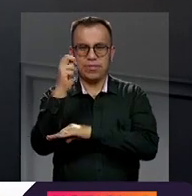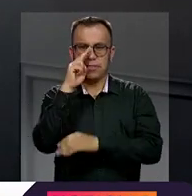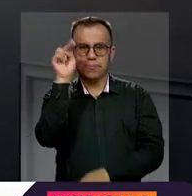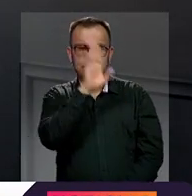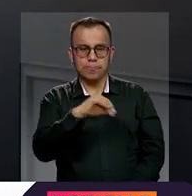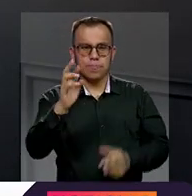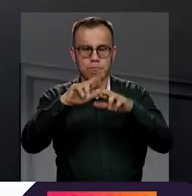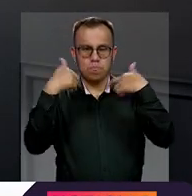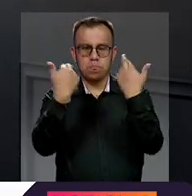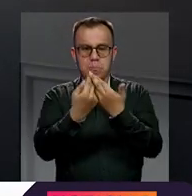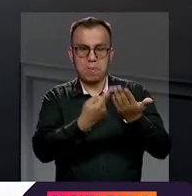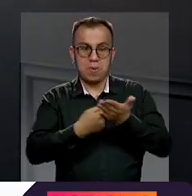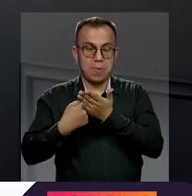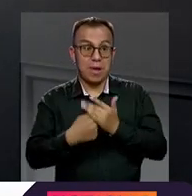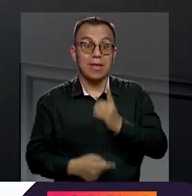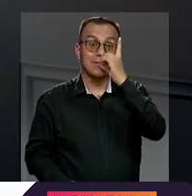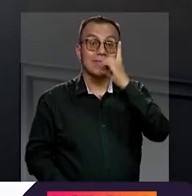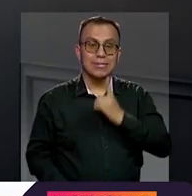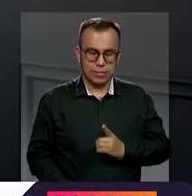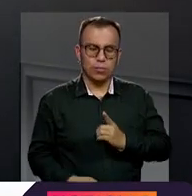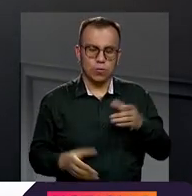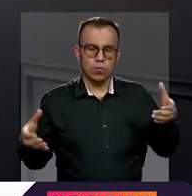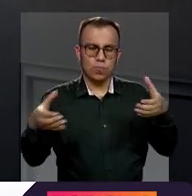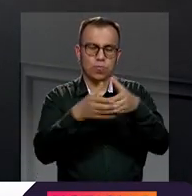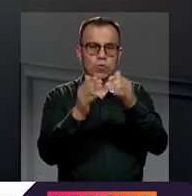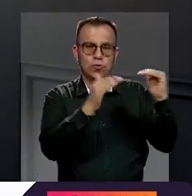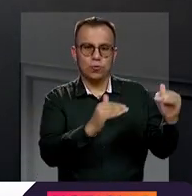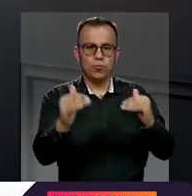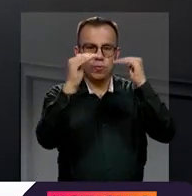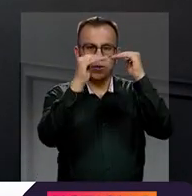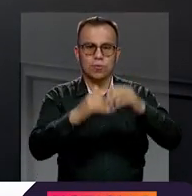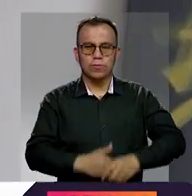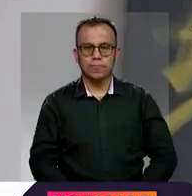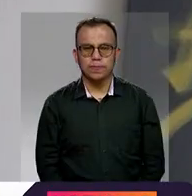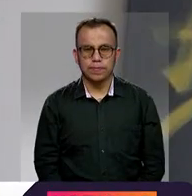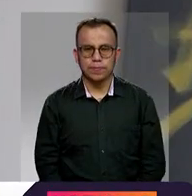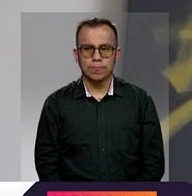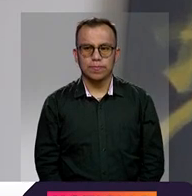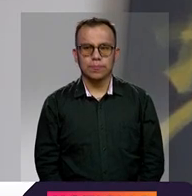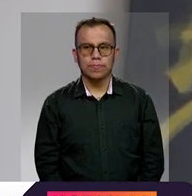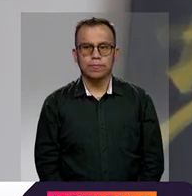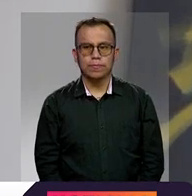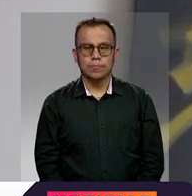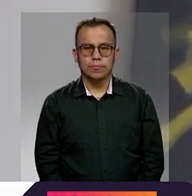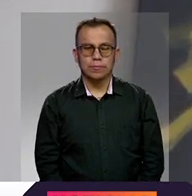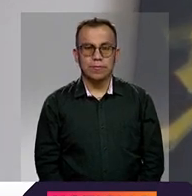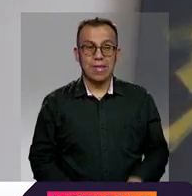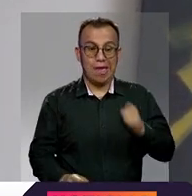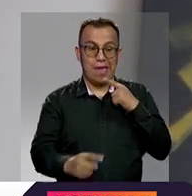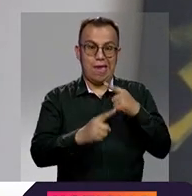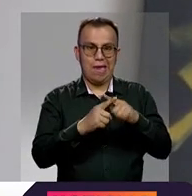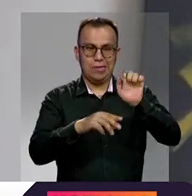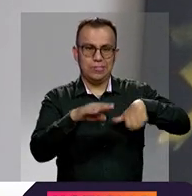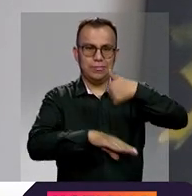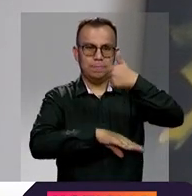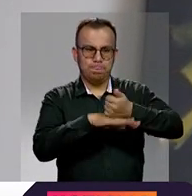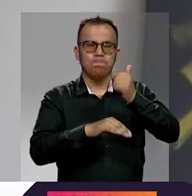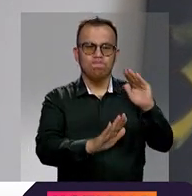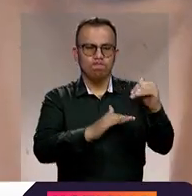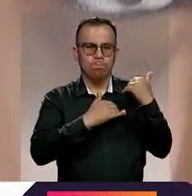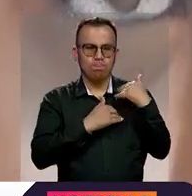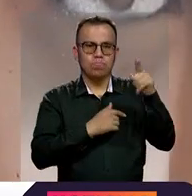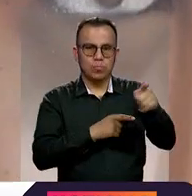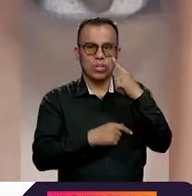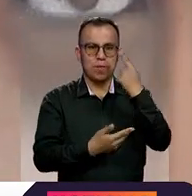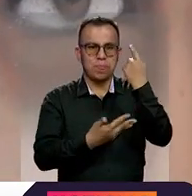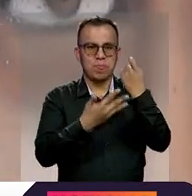se reunieron luego de la decisión tomada por el Tribunal Superior de Bogotá. A la exrectora la encontraron responsable de